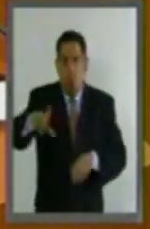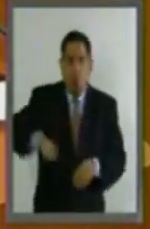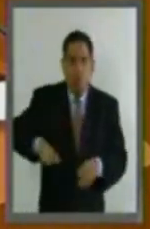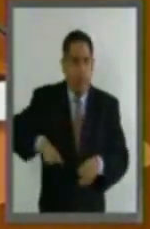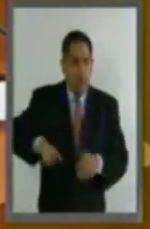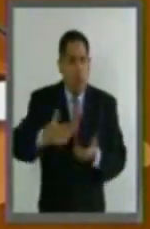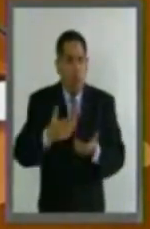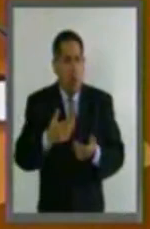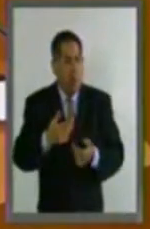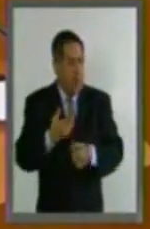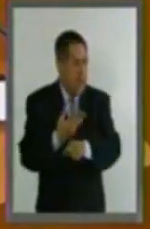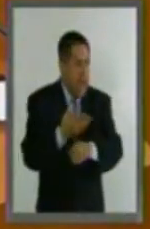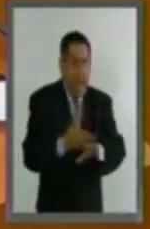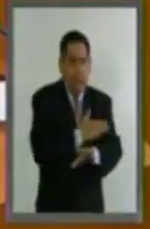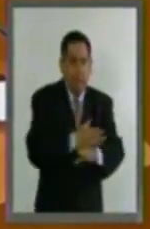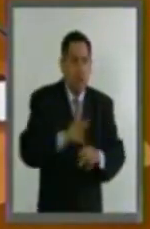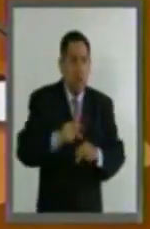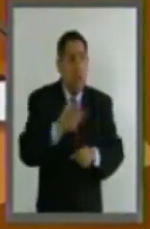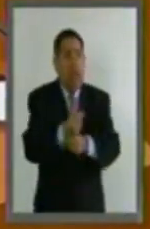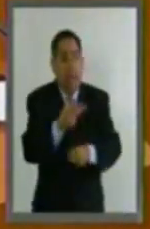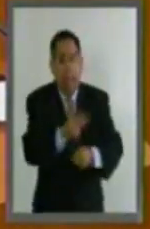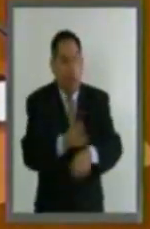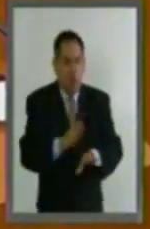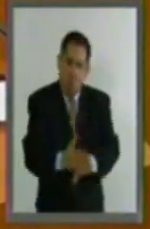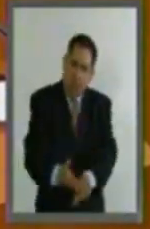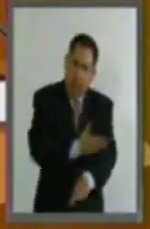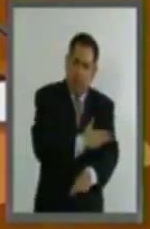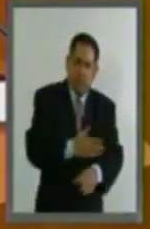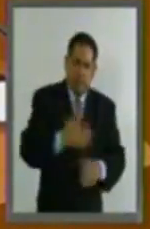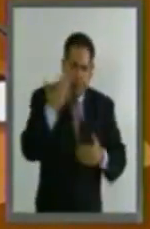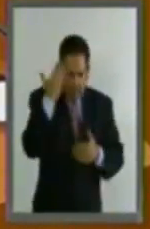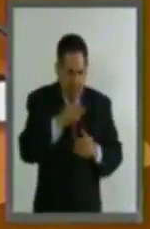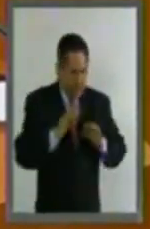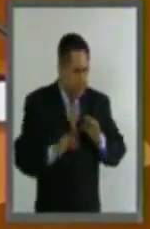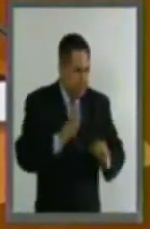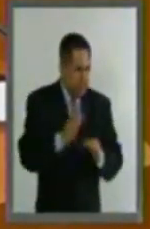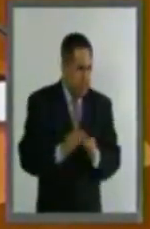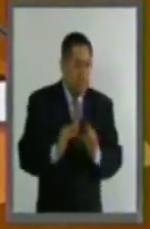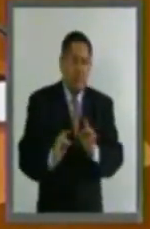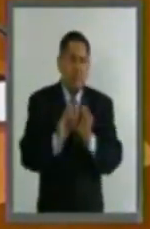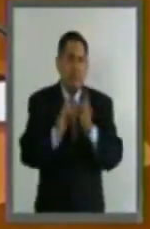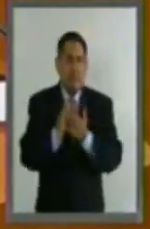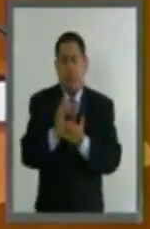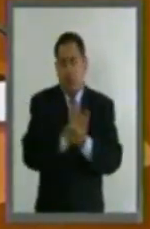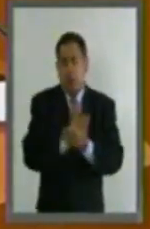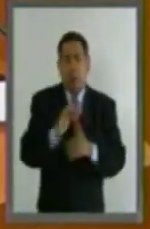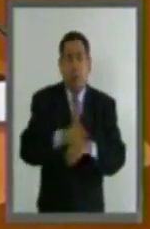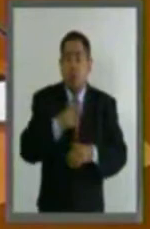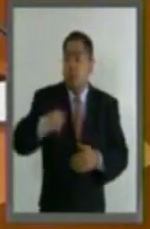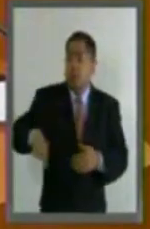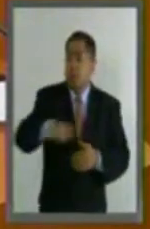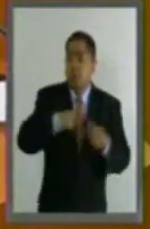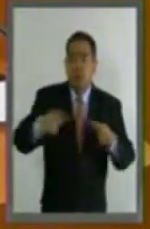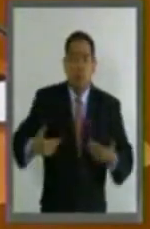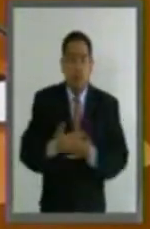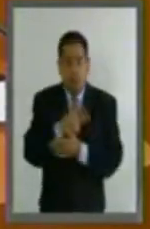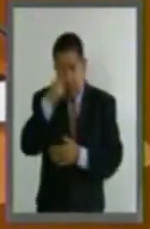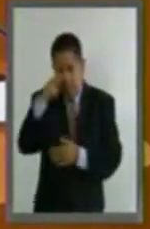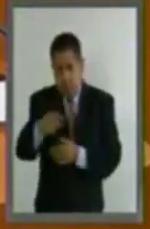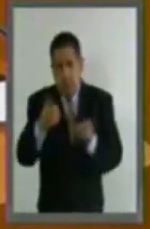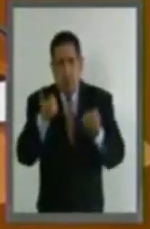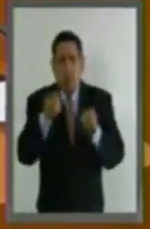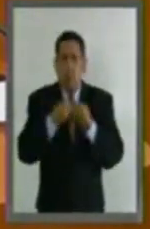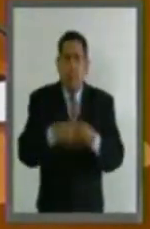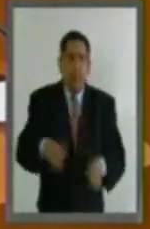preventivas y no reactivas, en virtud de que este tipo de situaciones no solo afectan el patrimonio de los capitalinos, sino